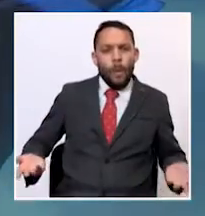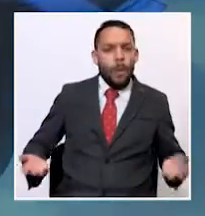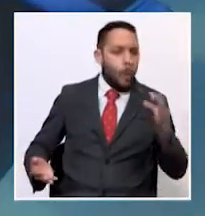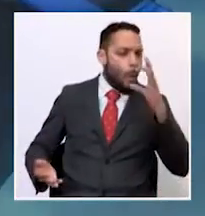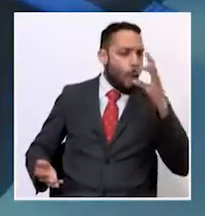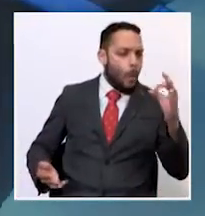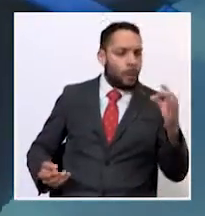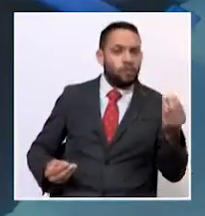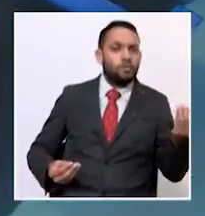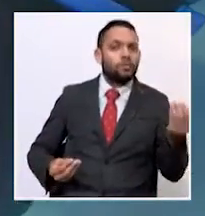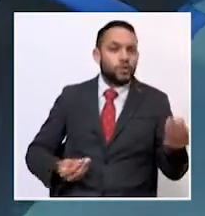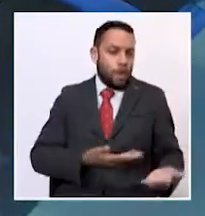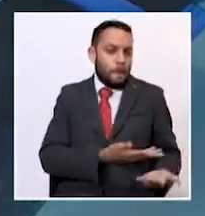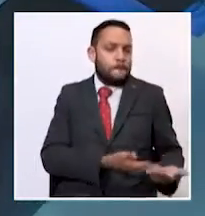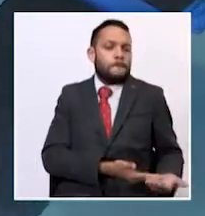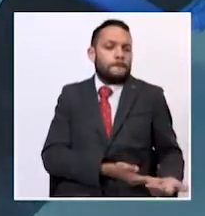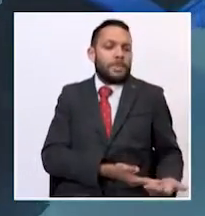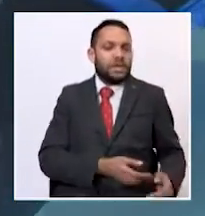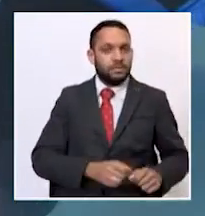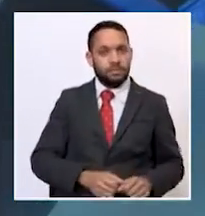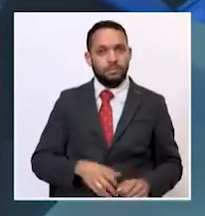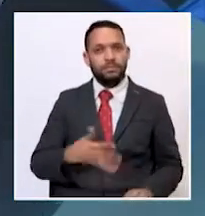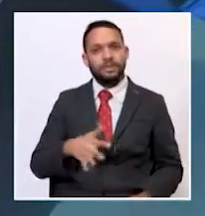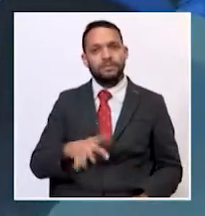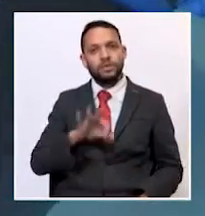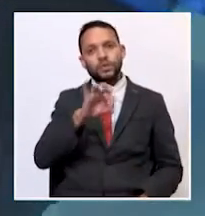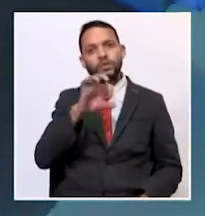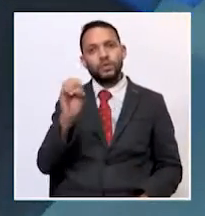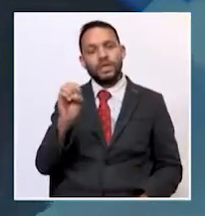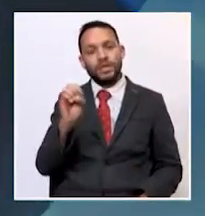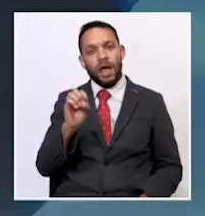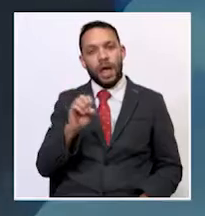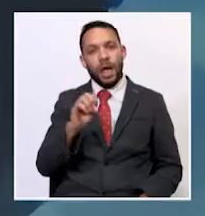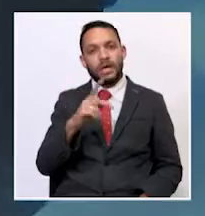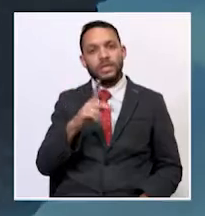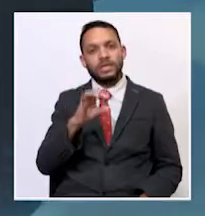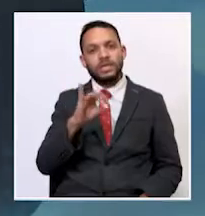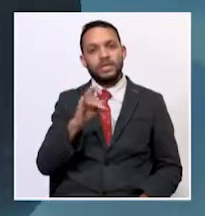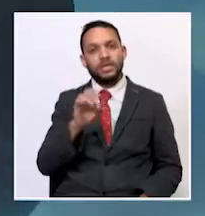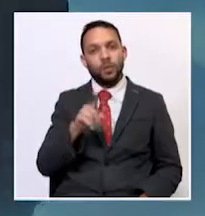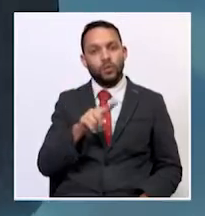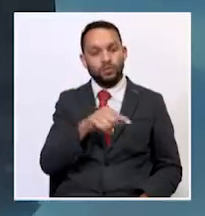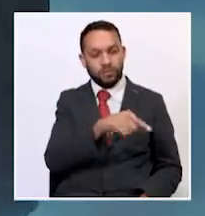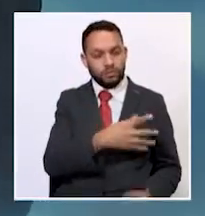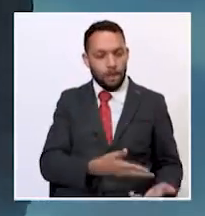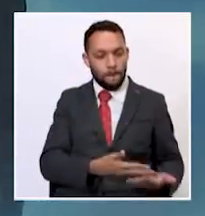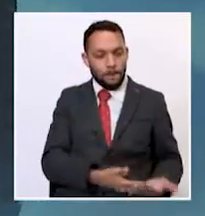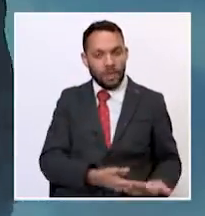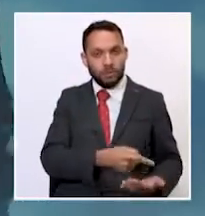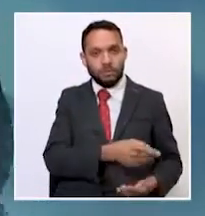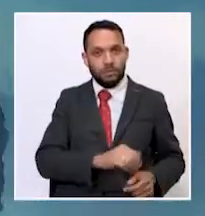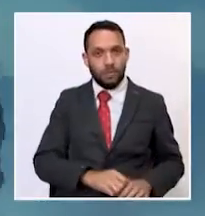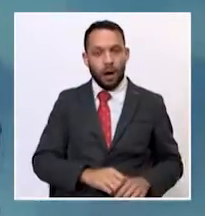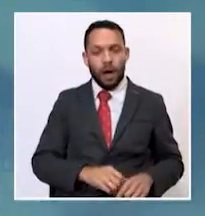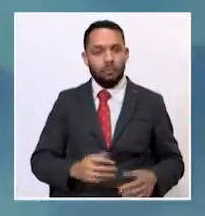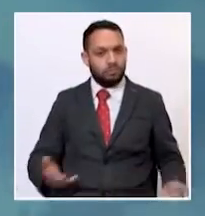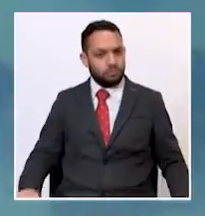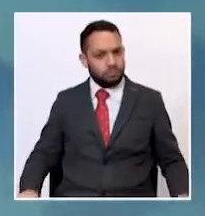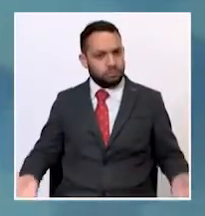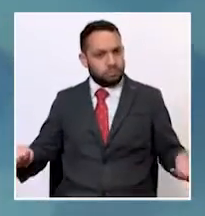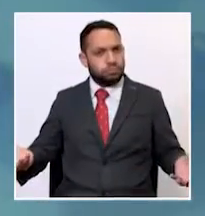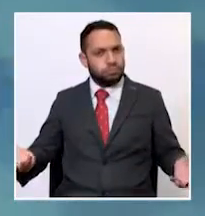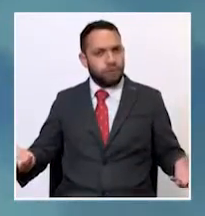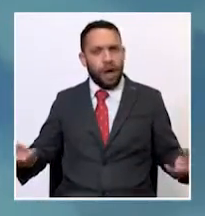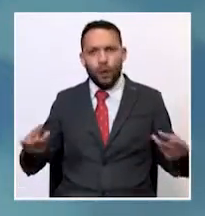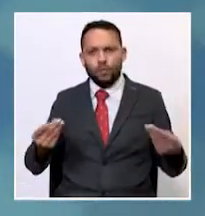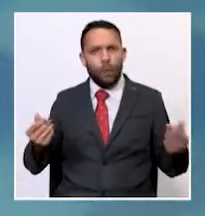pesa, no sé, 80 y algo de kilos, 90 kilos, y miren cómo logra sostener el cuerpo,